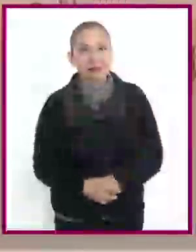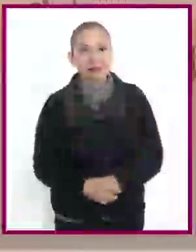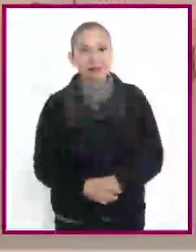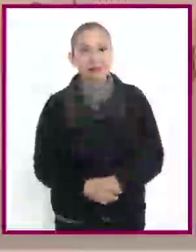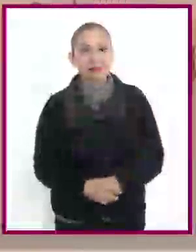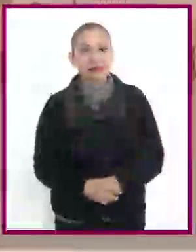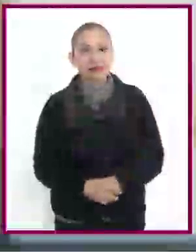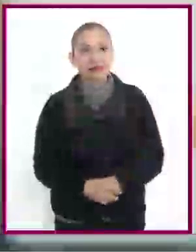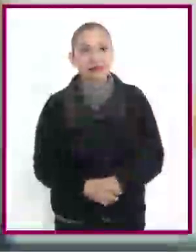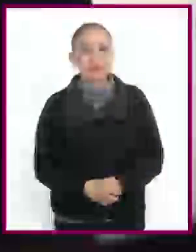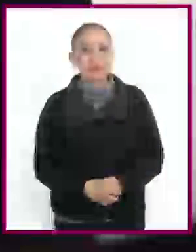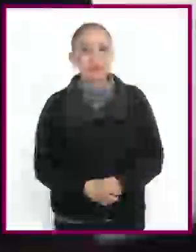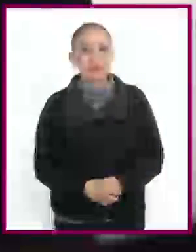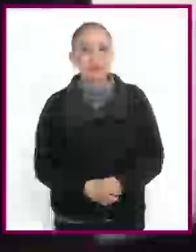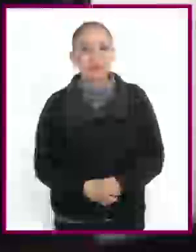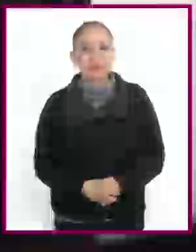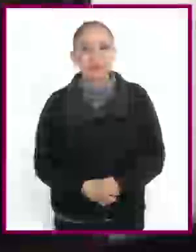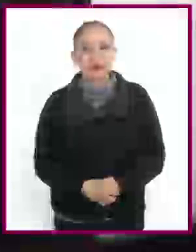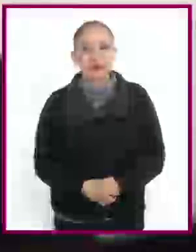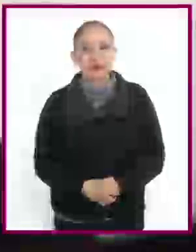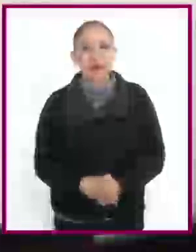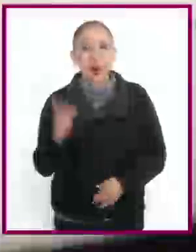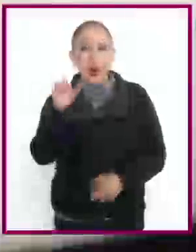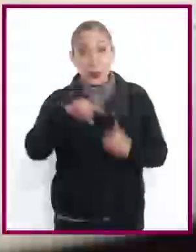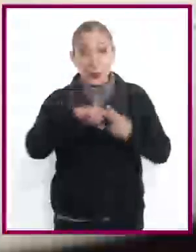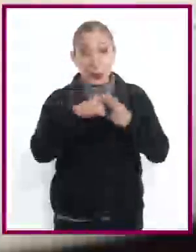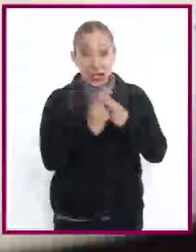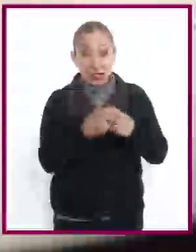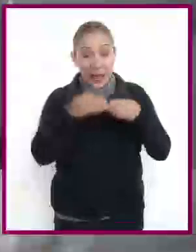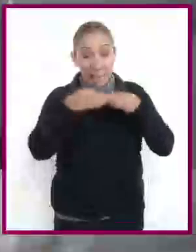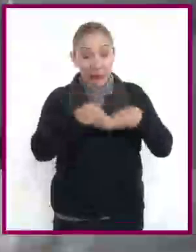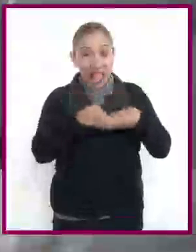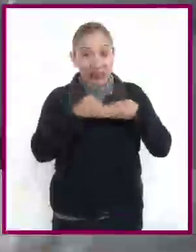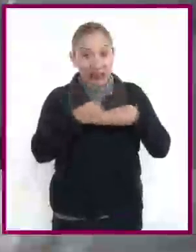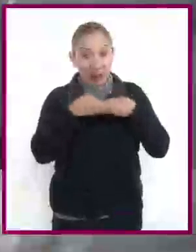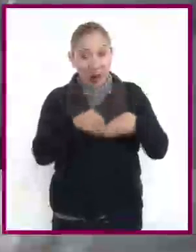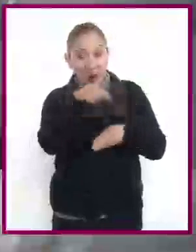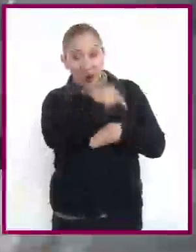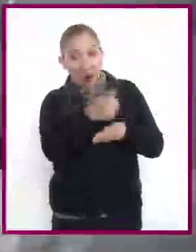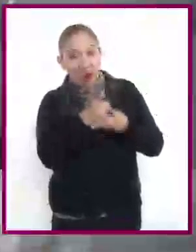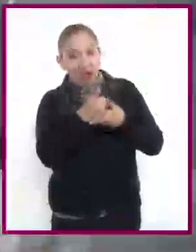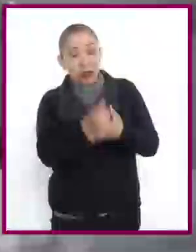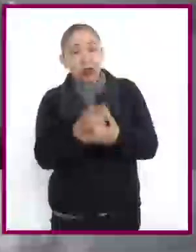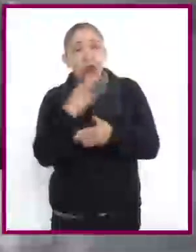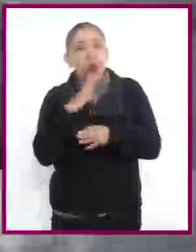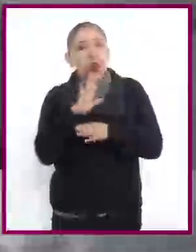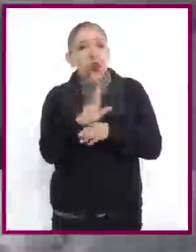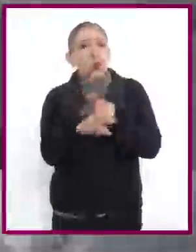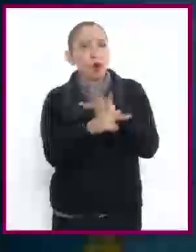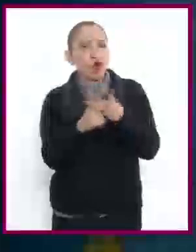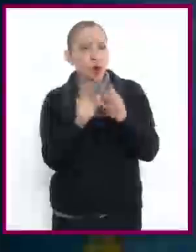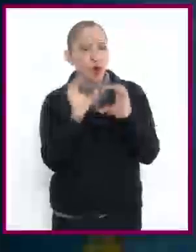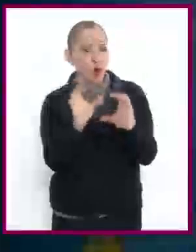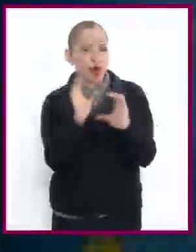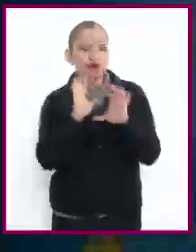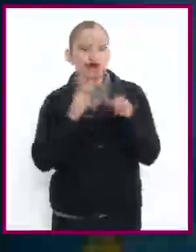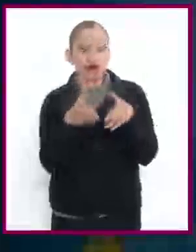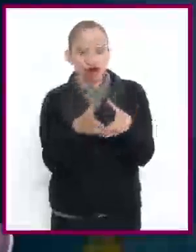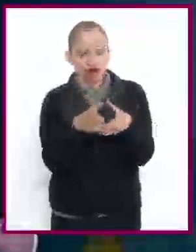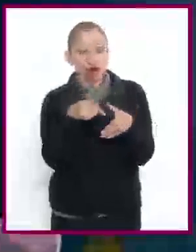problema de acumulación de plásticos en el planeta y sobre políticas y proyectos viables de solución que lleva a cabo un